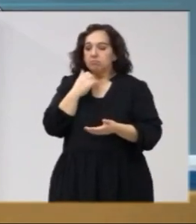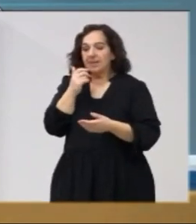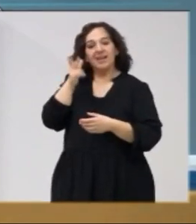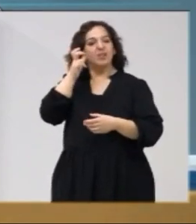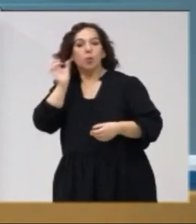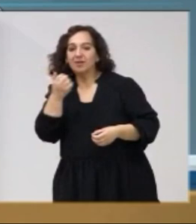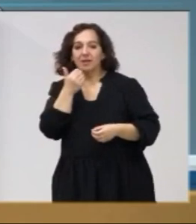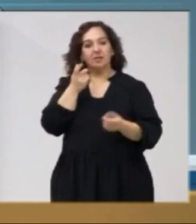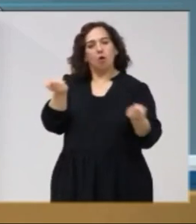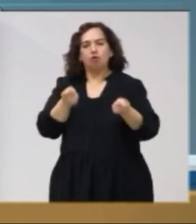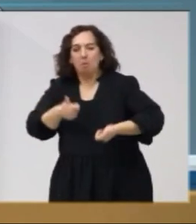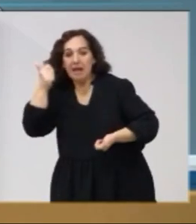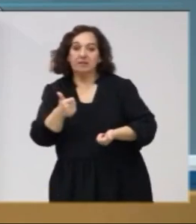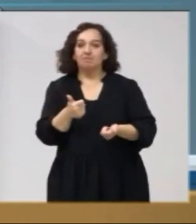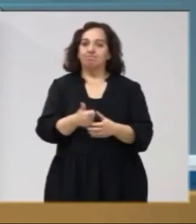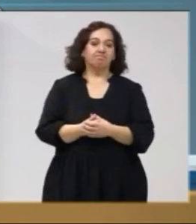escuchas.